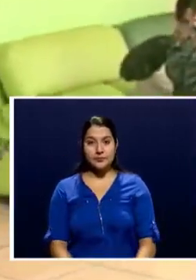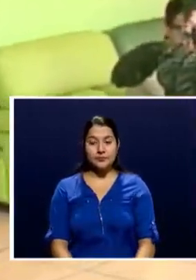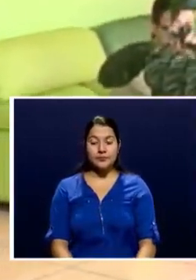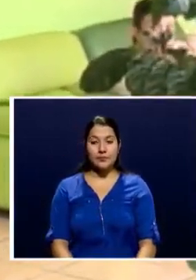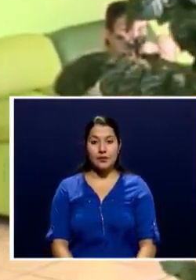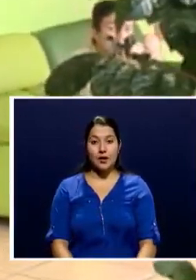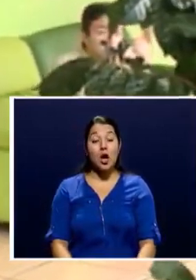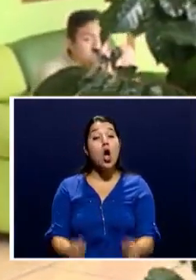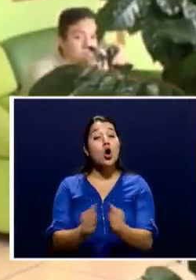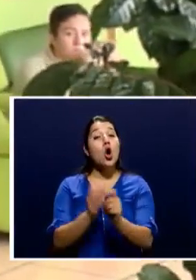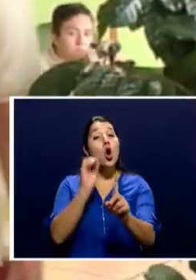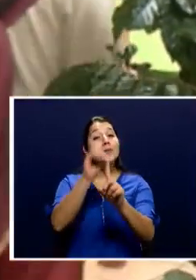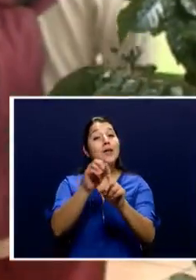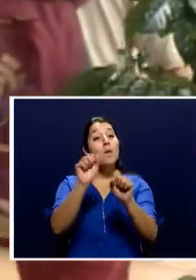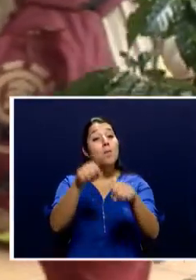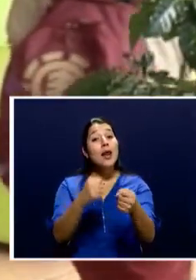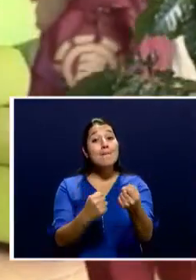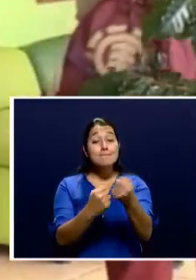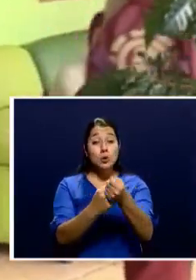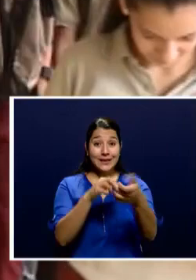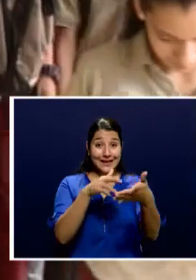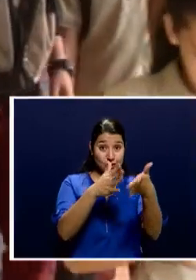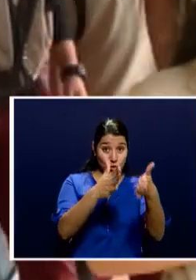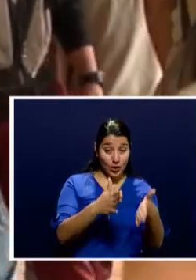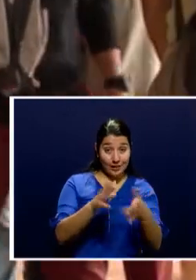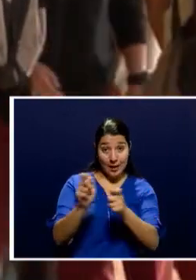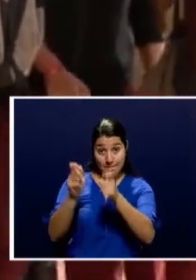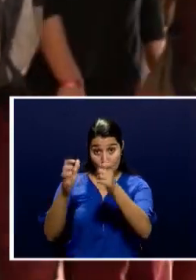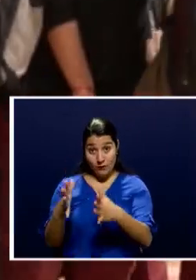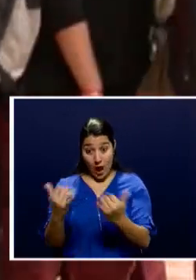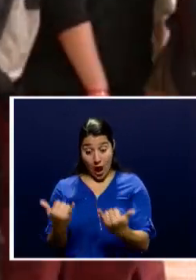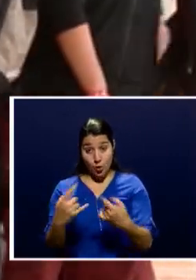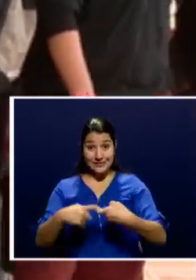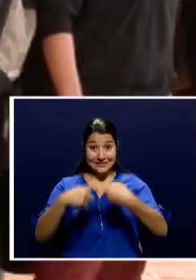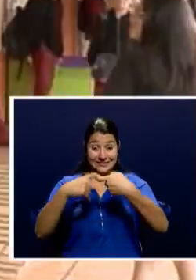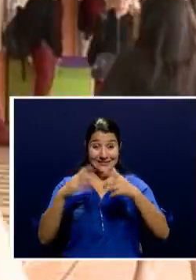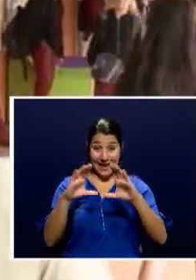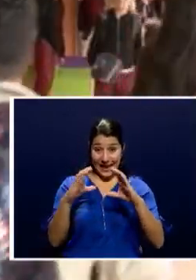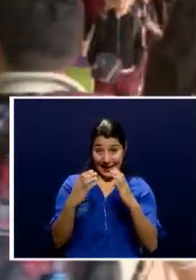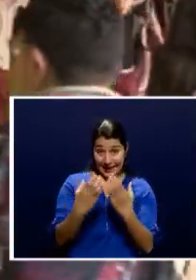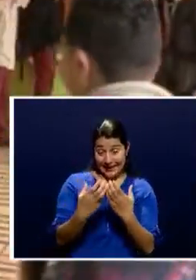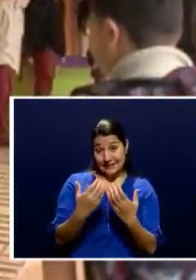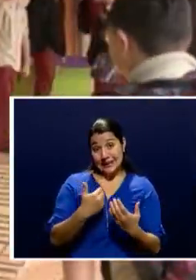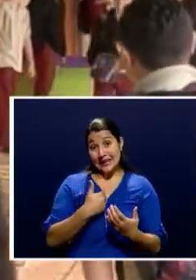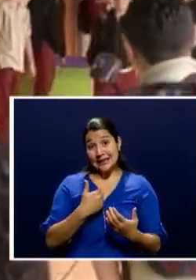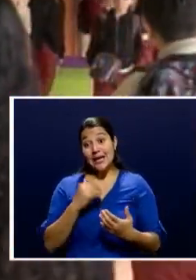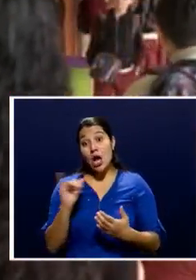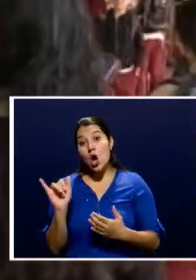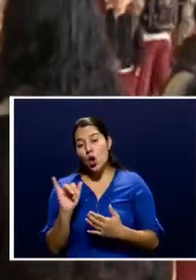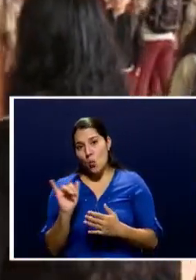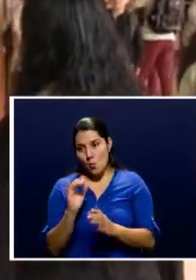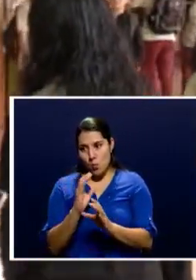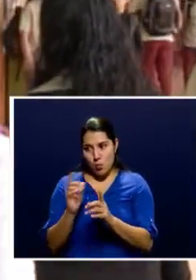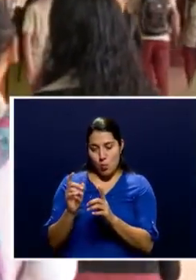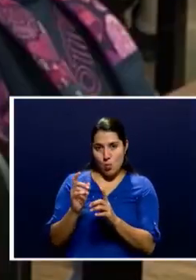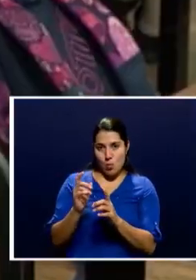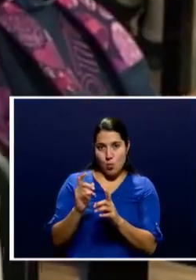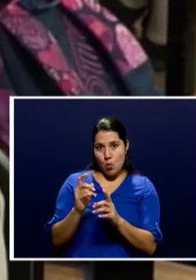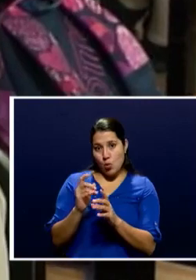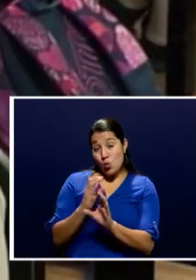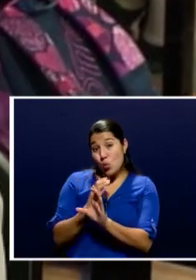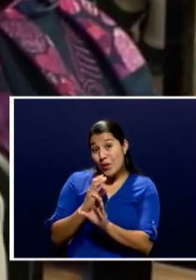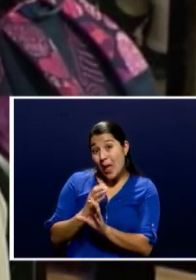Con el objetivo de apoyar a estudiantes y docentes durante la suspensión temporal de clases que se vive como medida de contención del